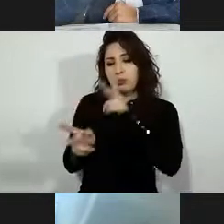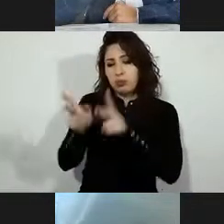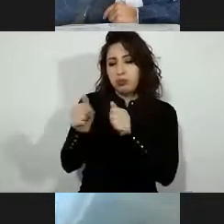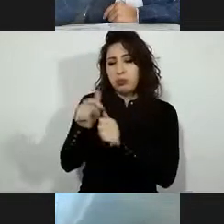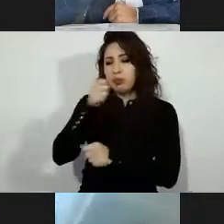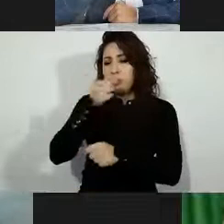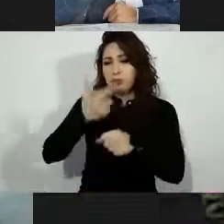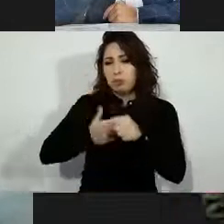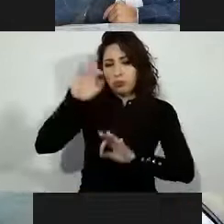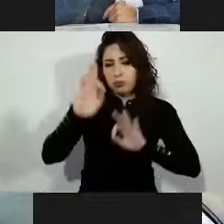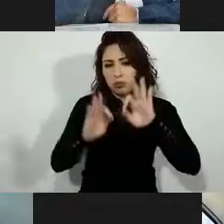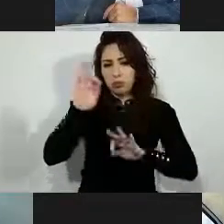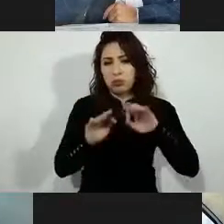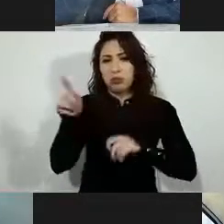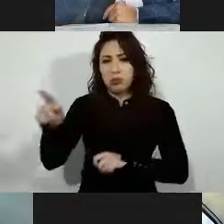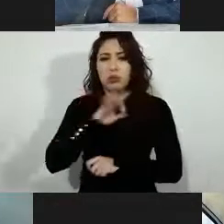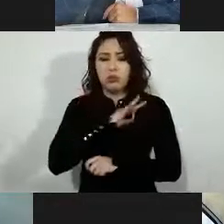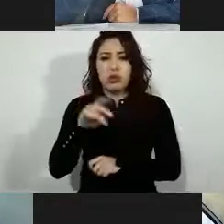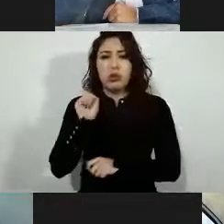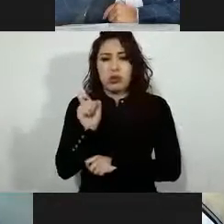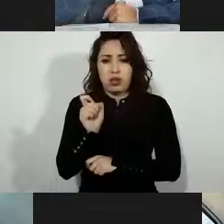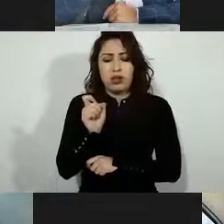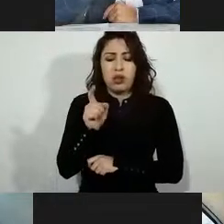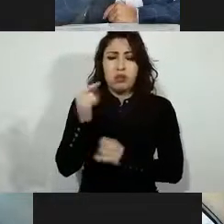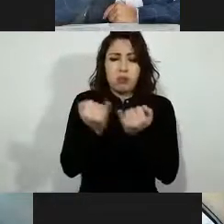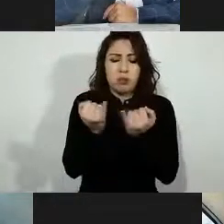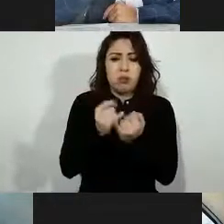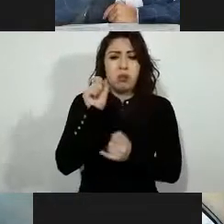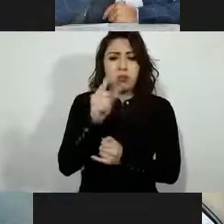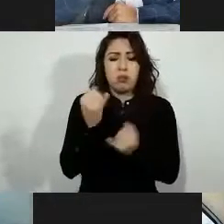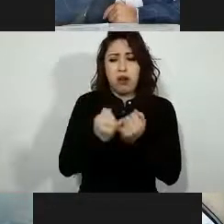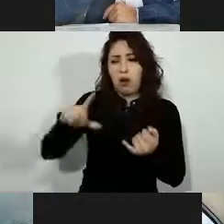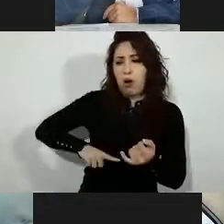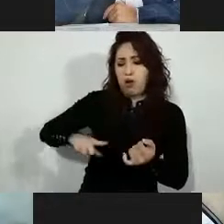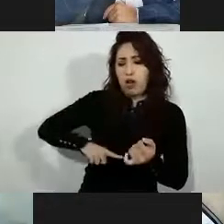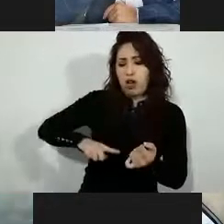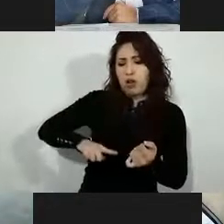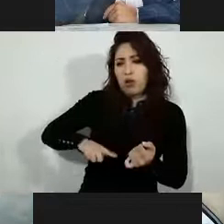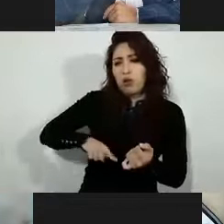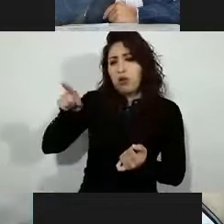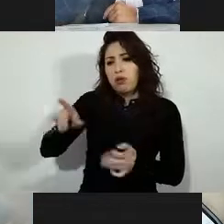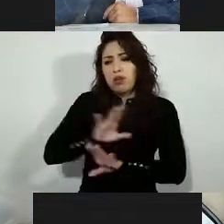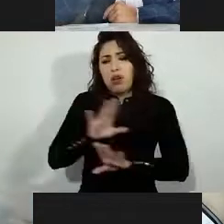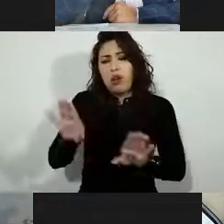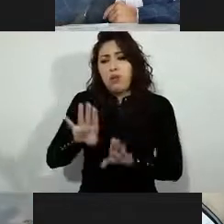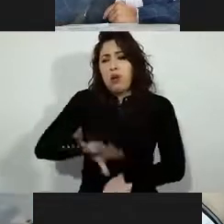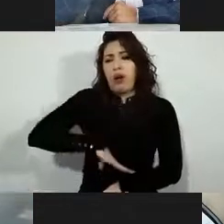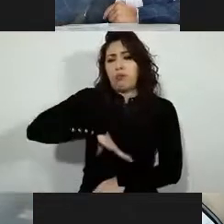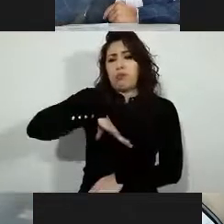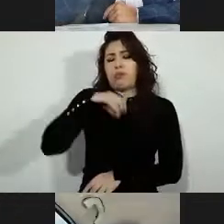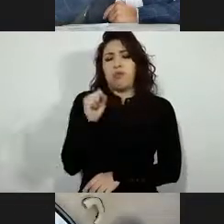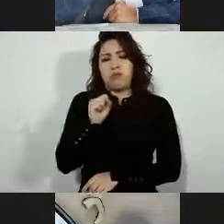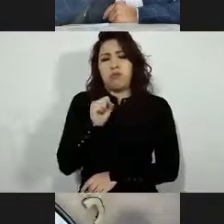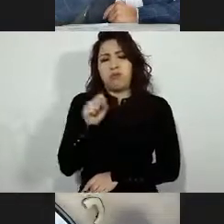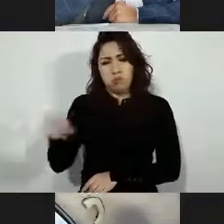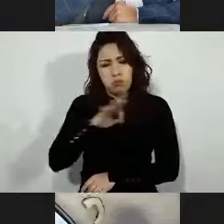uso de sus facultades plenipotenciarias y absolutas que le confirió este Congreso con la reforma a la ley, pues agarre y